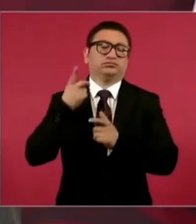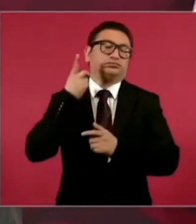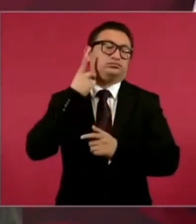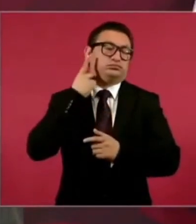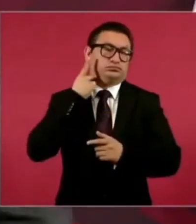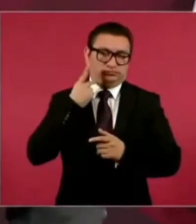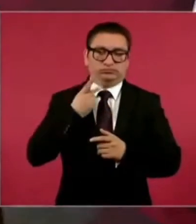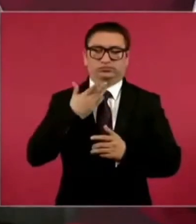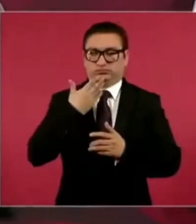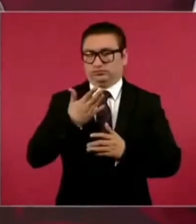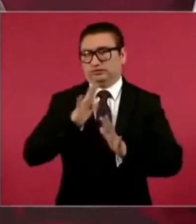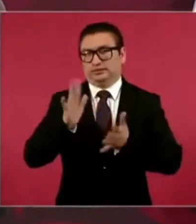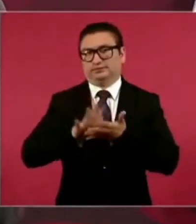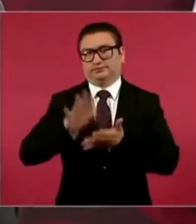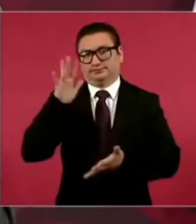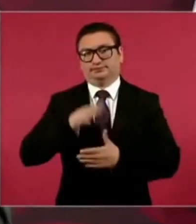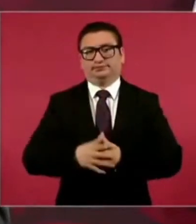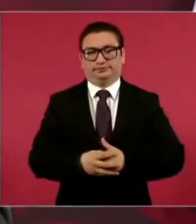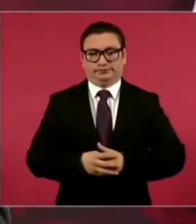Y ya